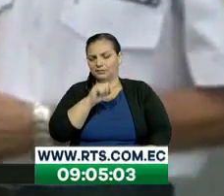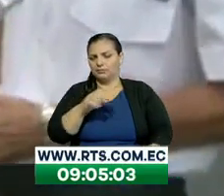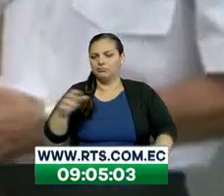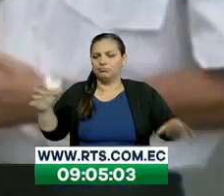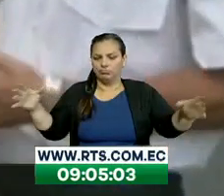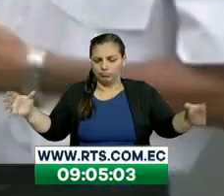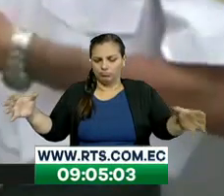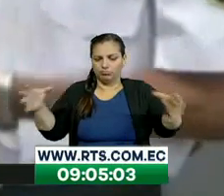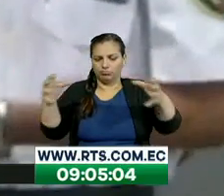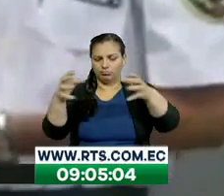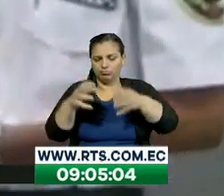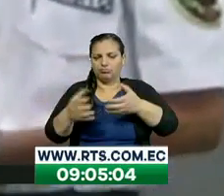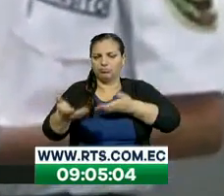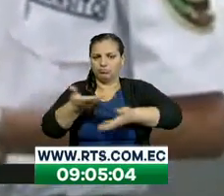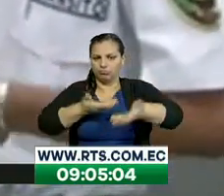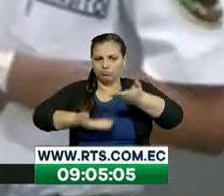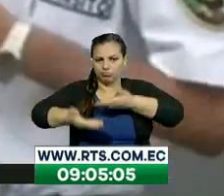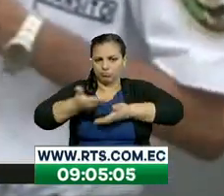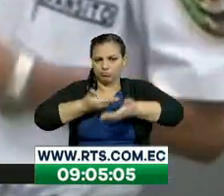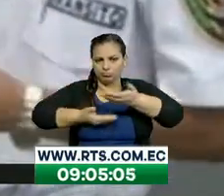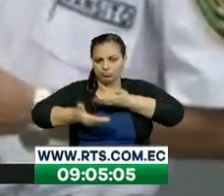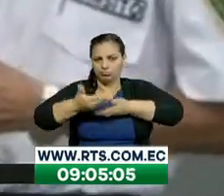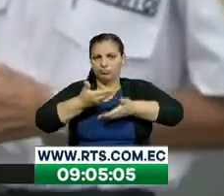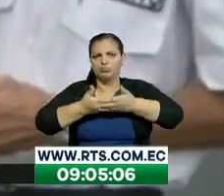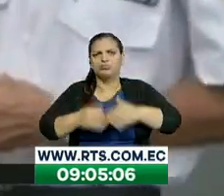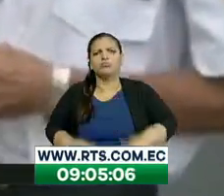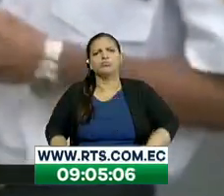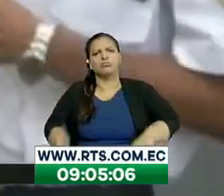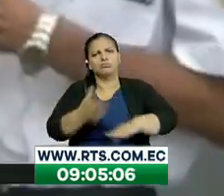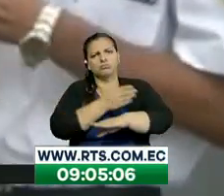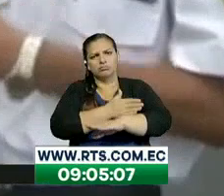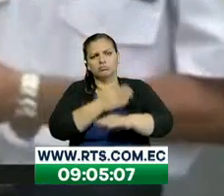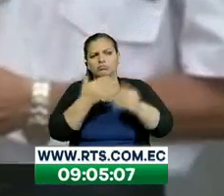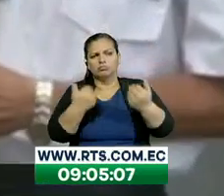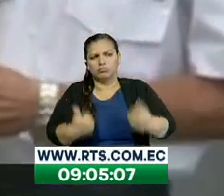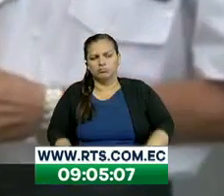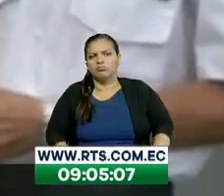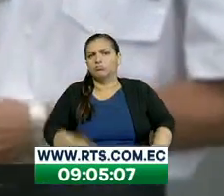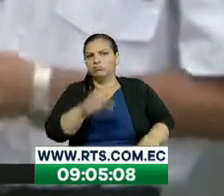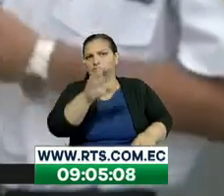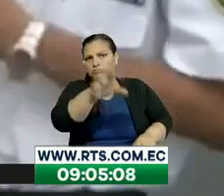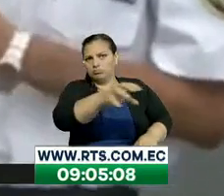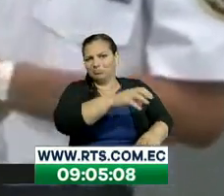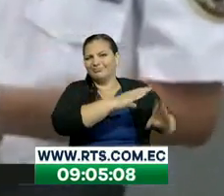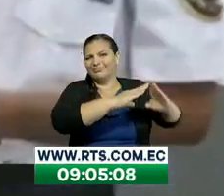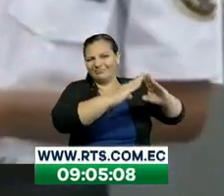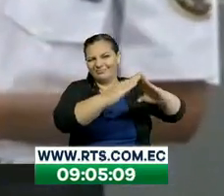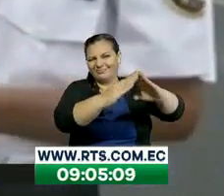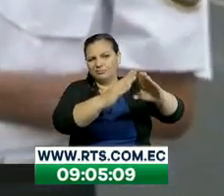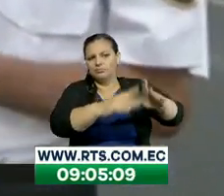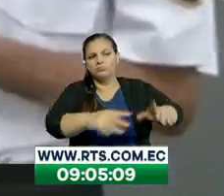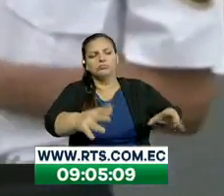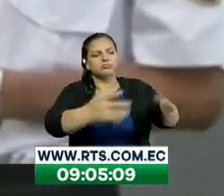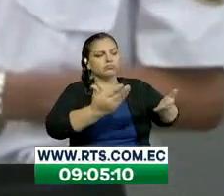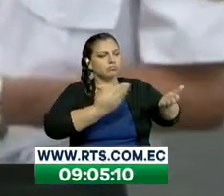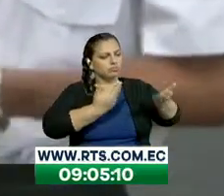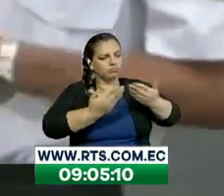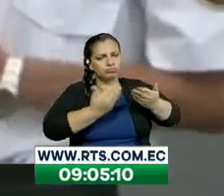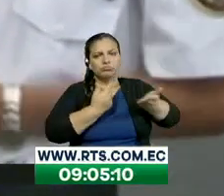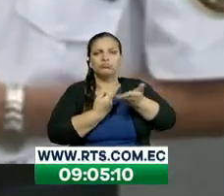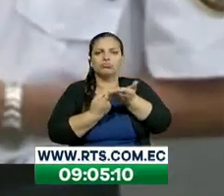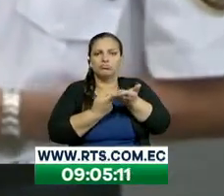podamos aportar. Hemos tenido reuniones con las ciudadelas también para que en apoyo con ellos y con la empresa privada